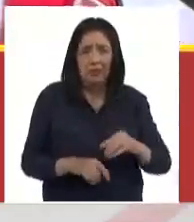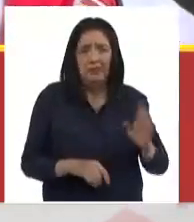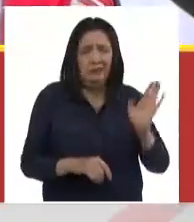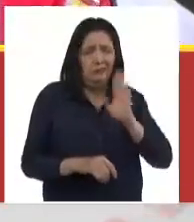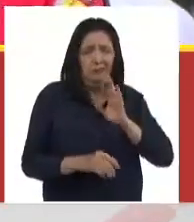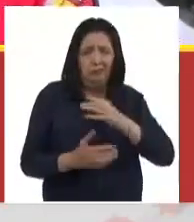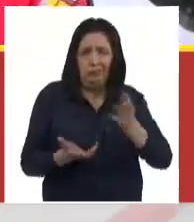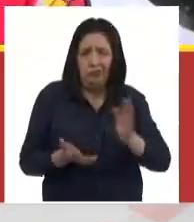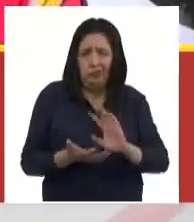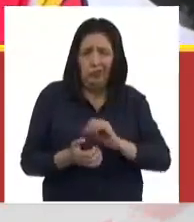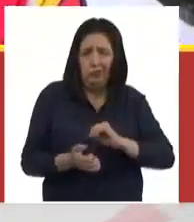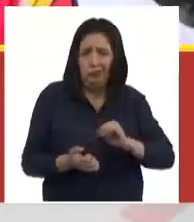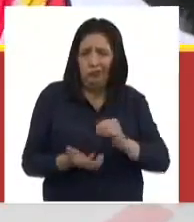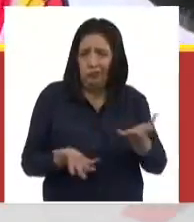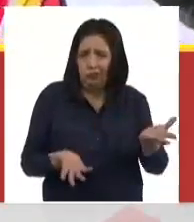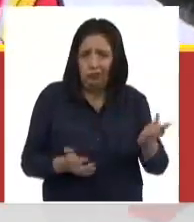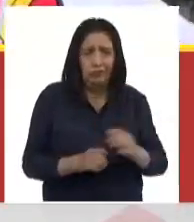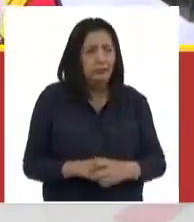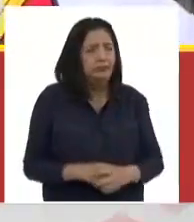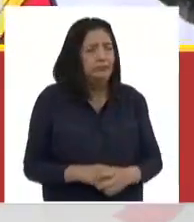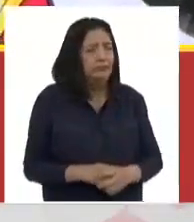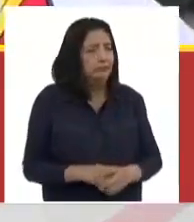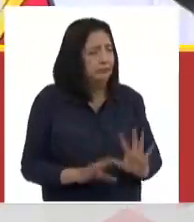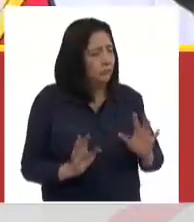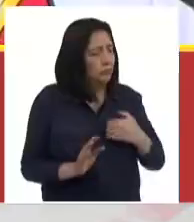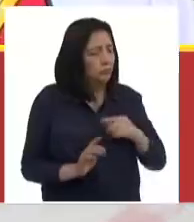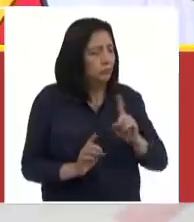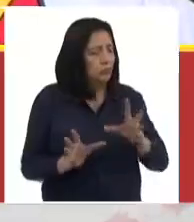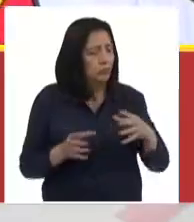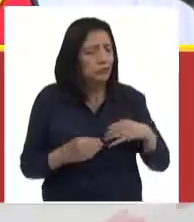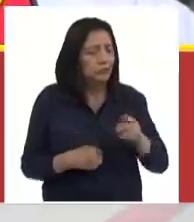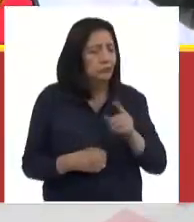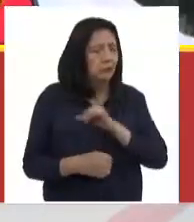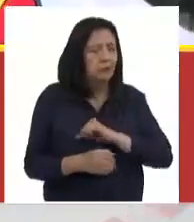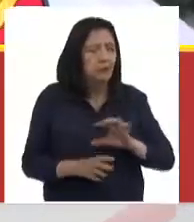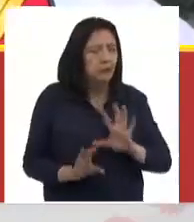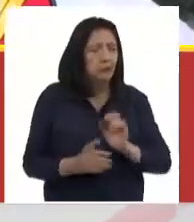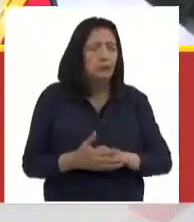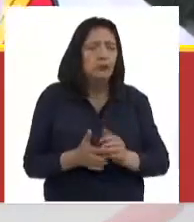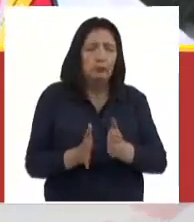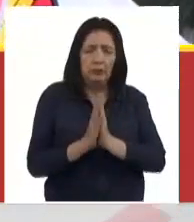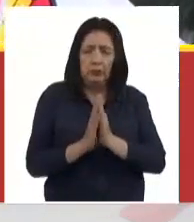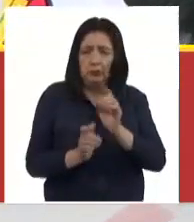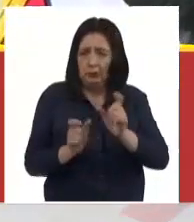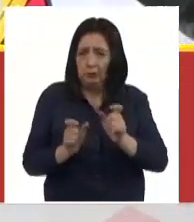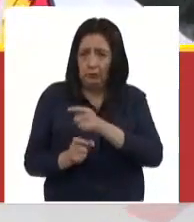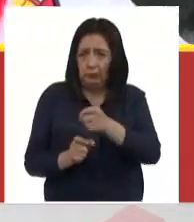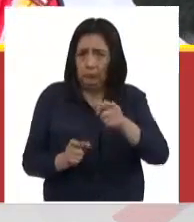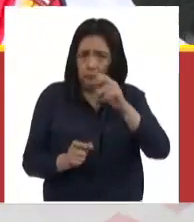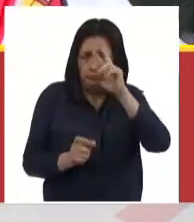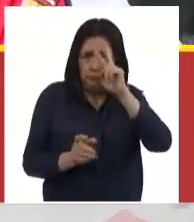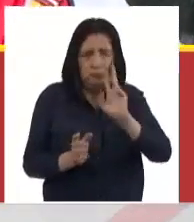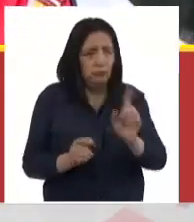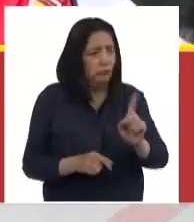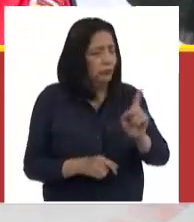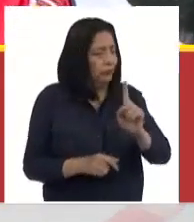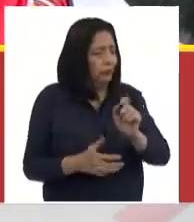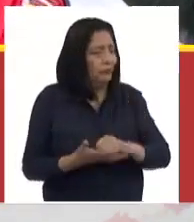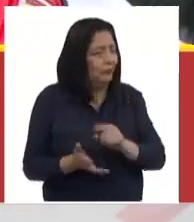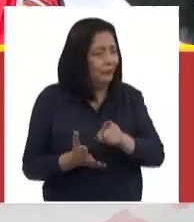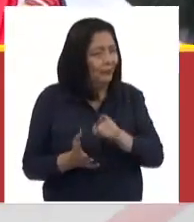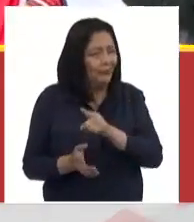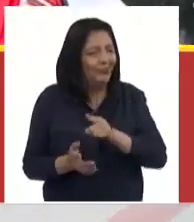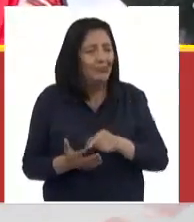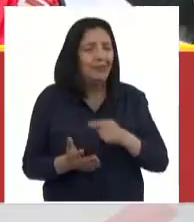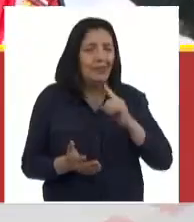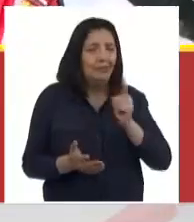cochina, una campaña sucia. Yo rechazo todo este tipo de actitudes y pido al pueblo peruano no caer en estas